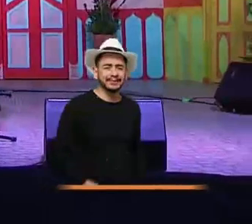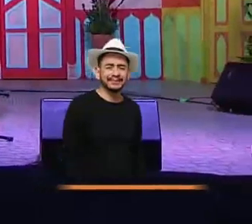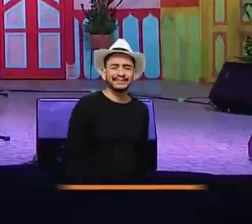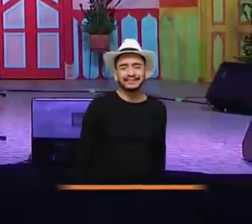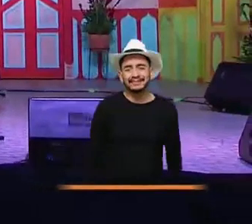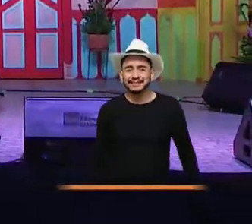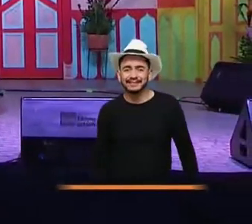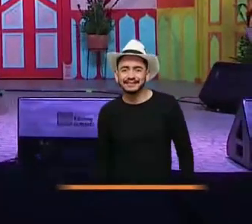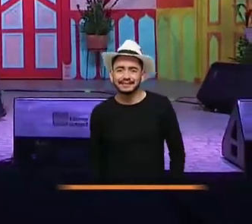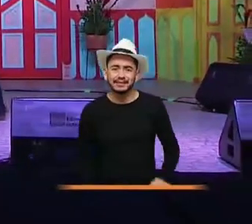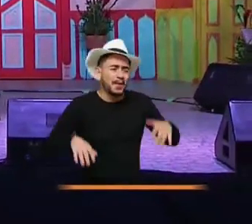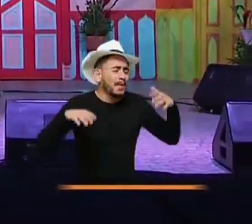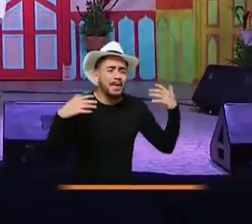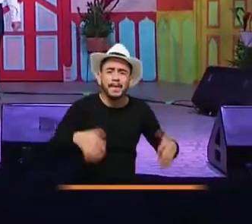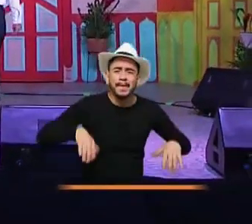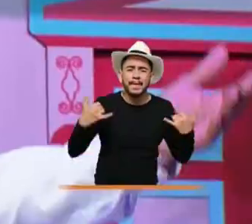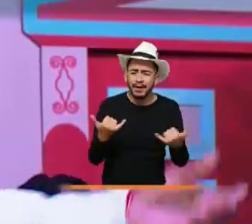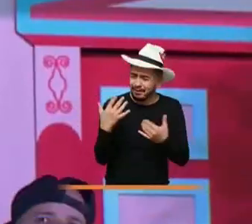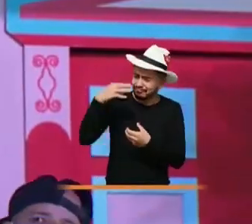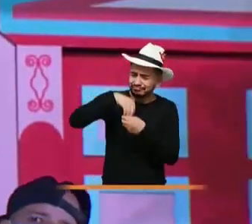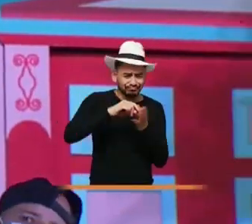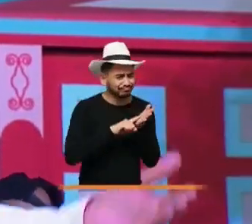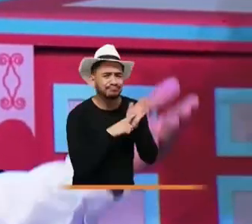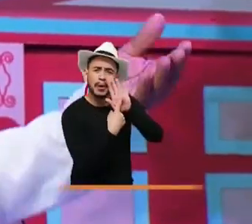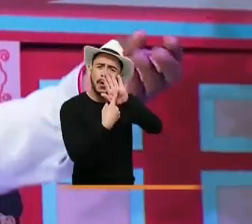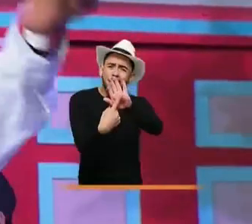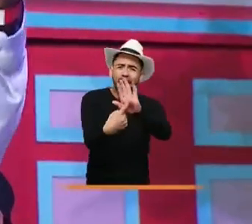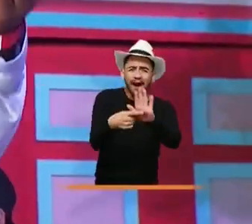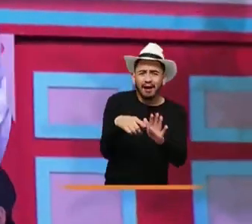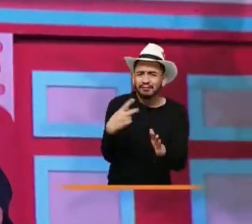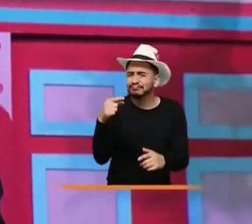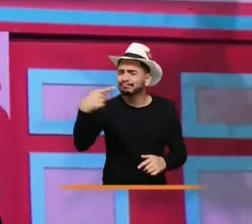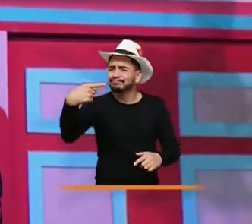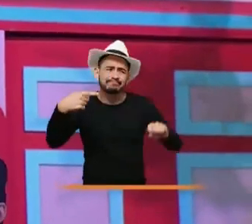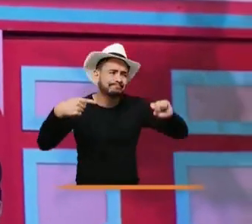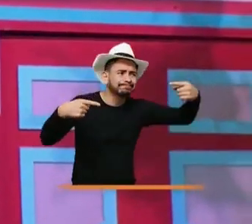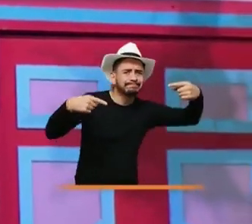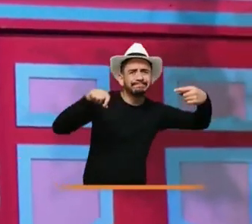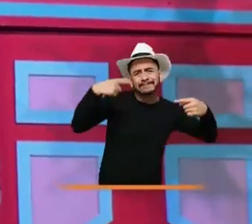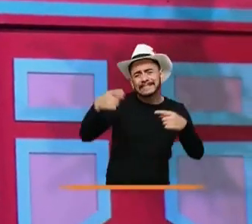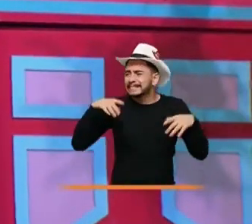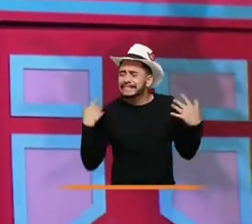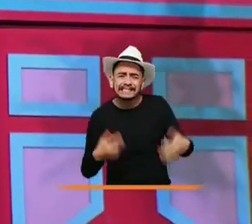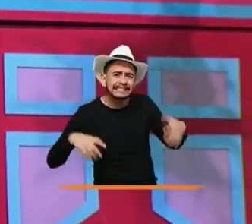y ahí está el ocasional ese es un muy buen encuentro